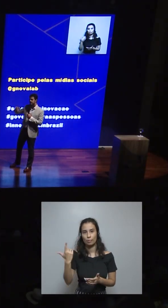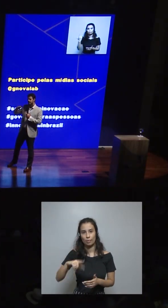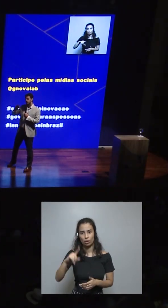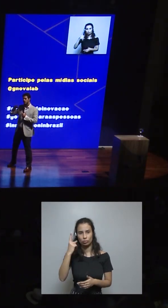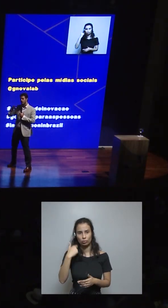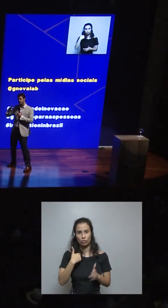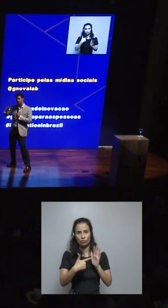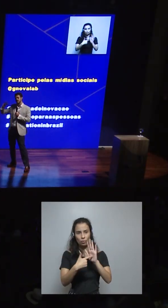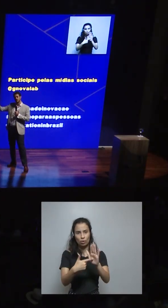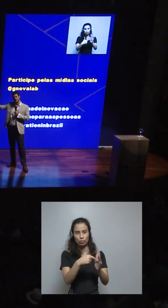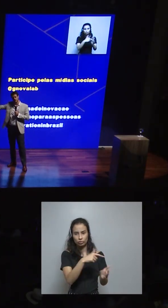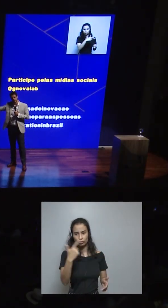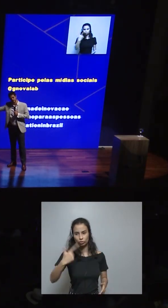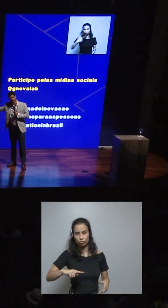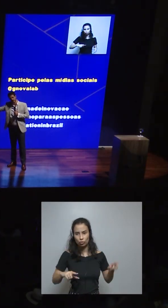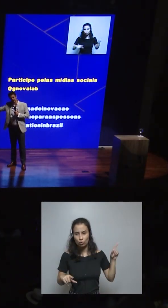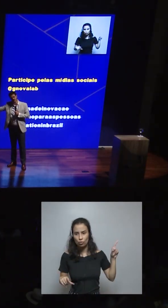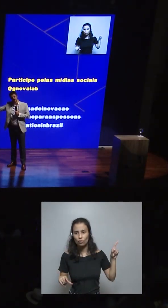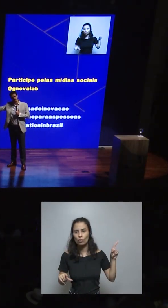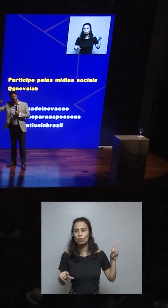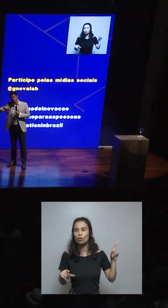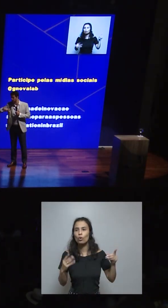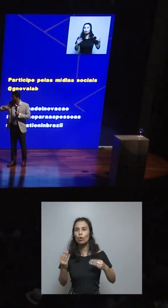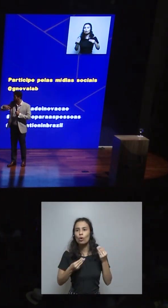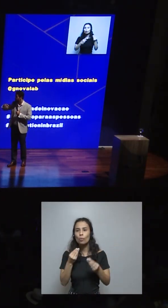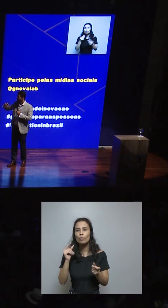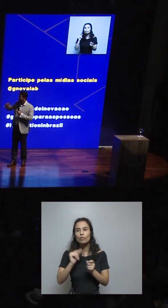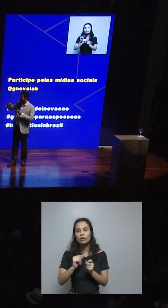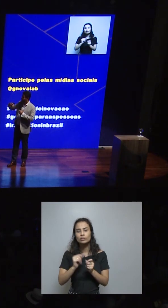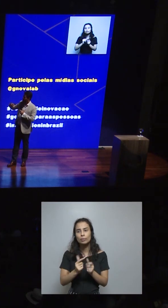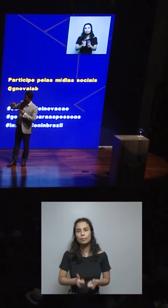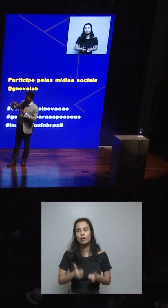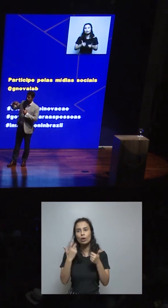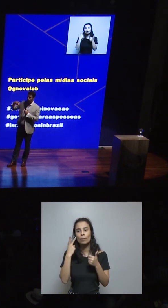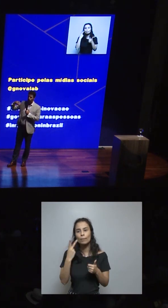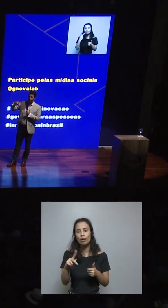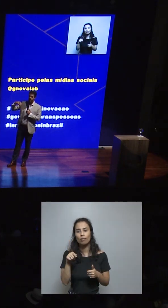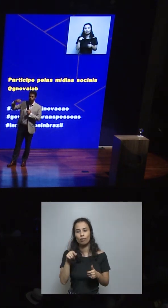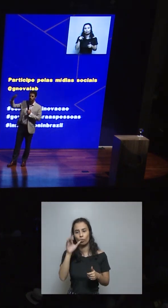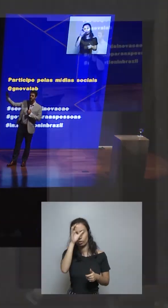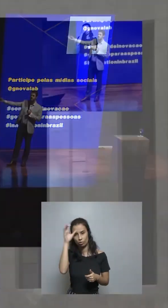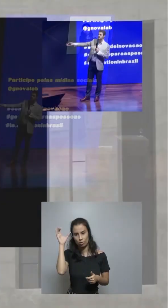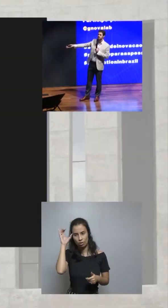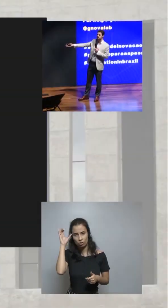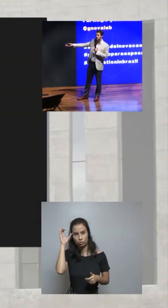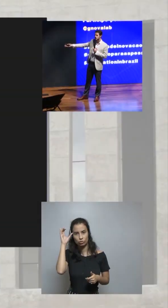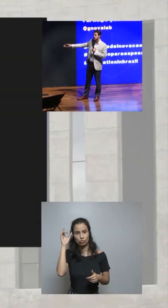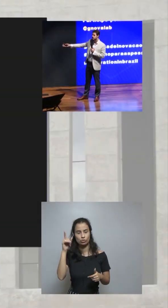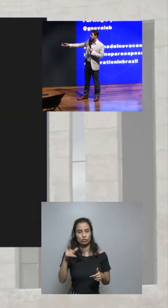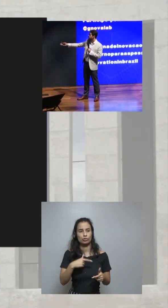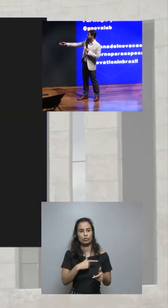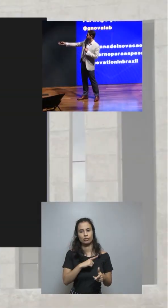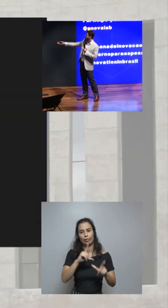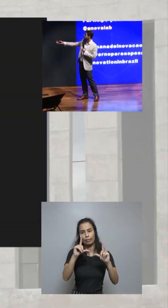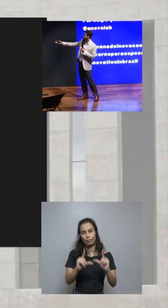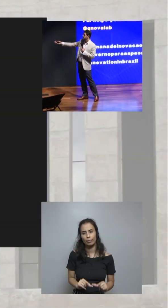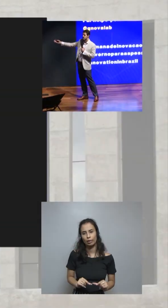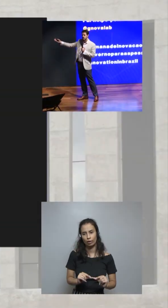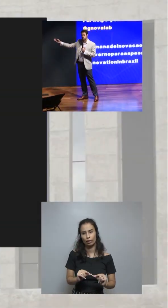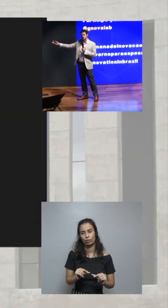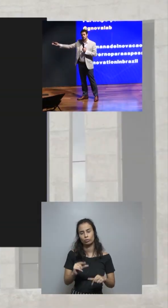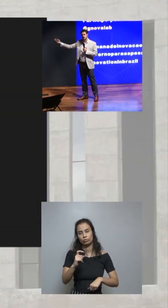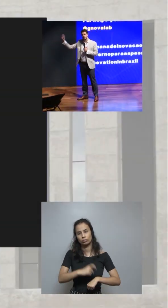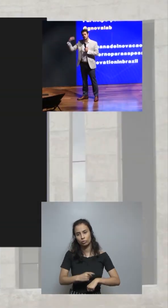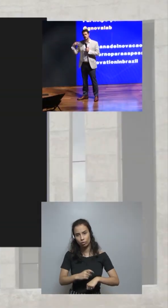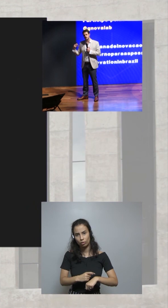Una vez más, cómo hacer lo mejor para su cliente es bueno para su negocio. Actuamos